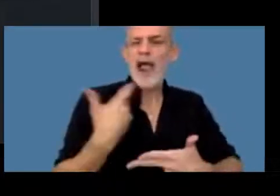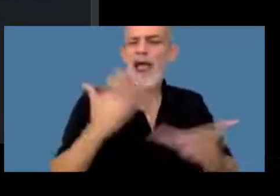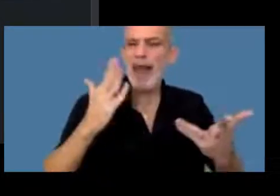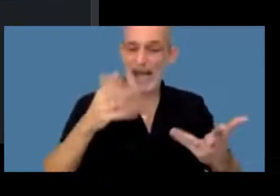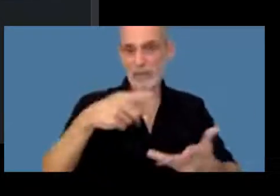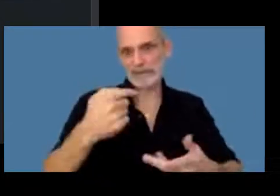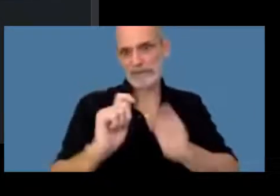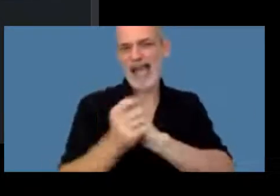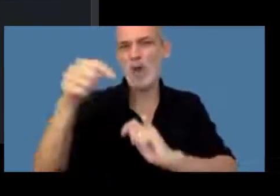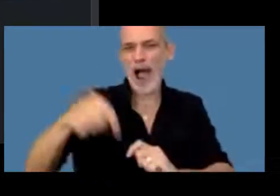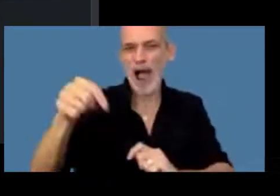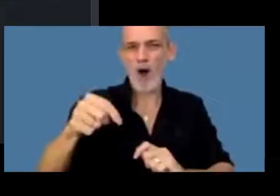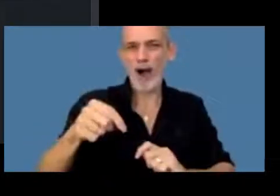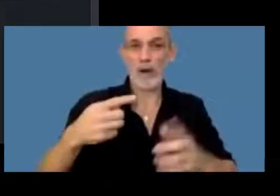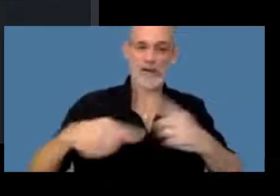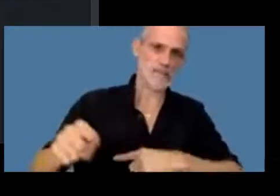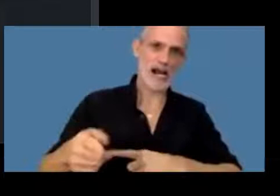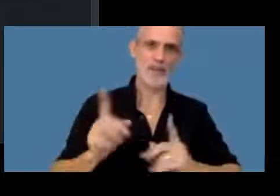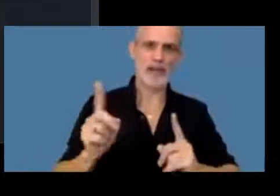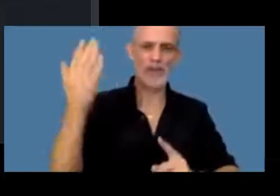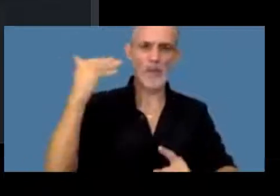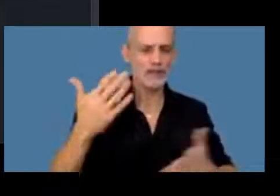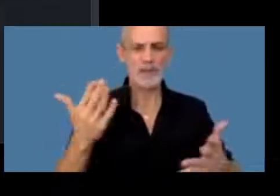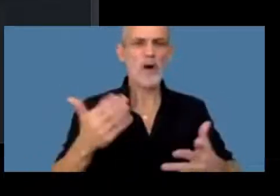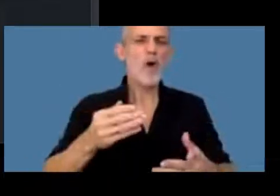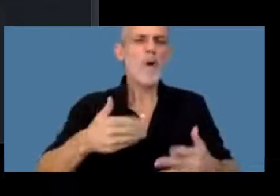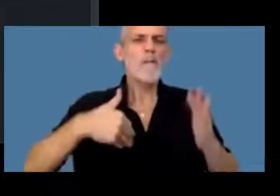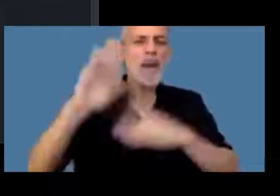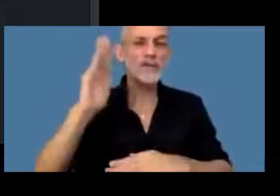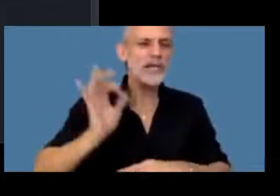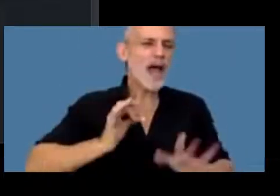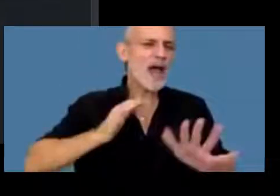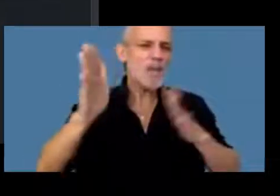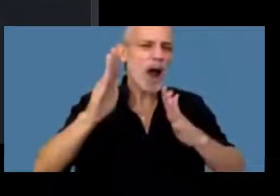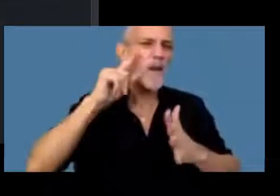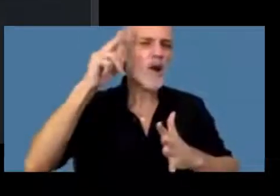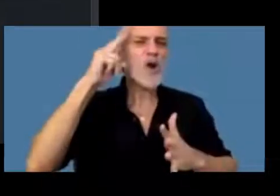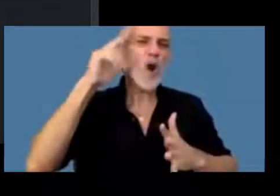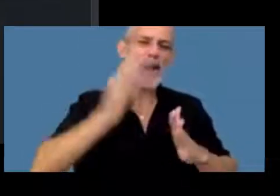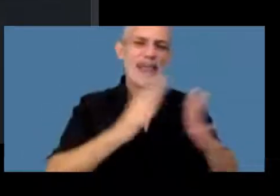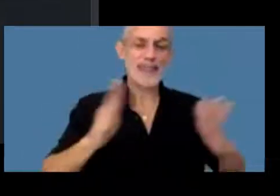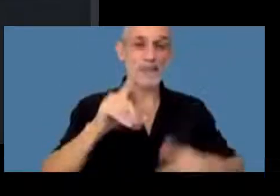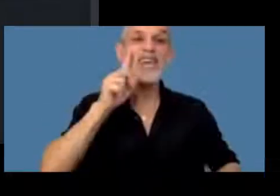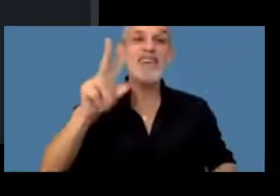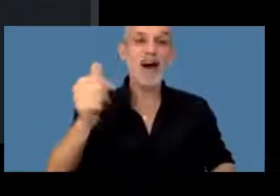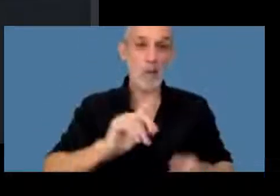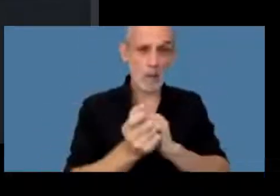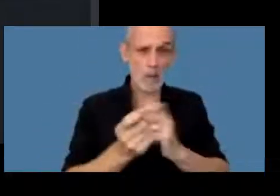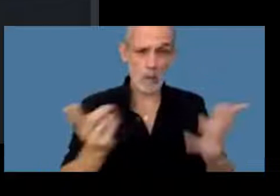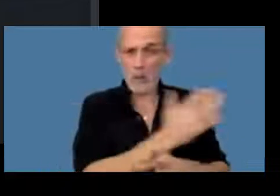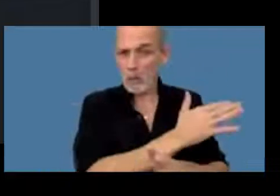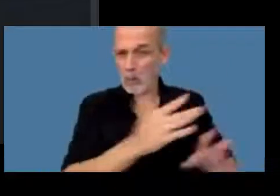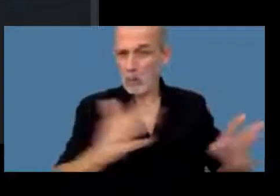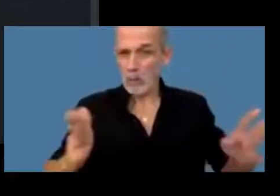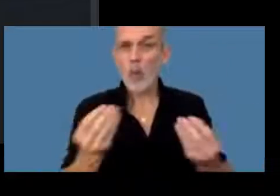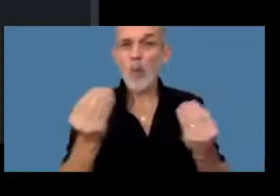cambios a contramano de los que venían en los años anteriores, pero el grueso es de esa época. El IVA, ¿qué se modificó del IVA en todos estos años? No, se